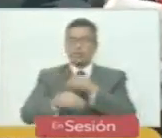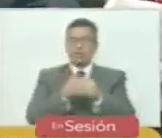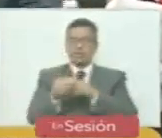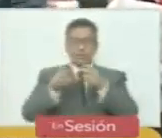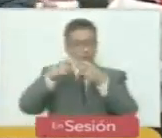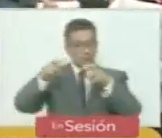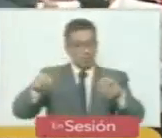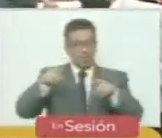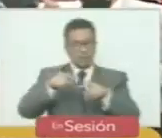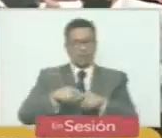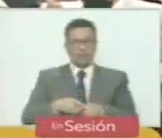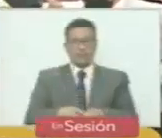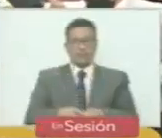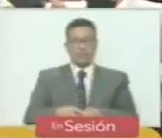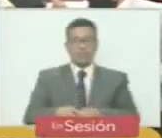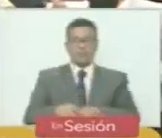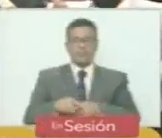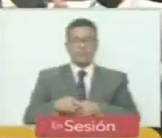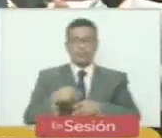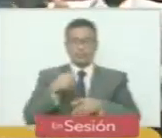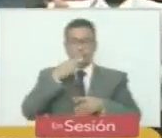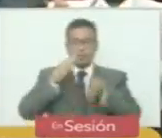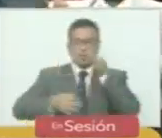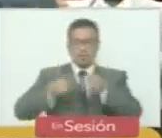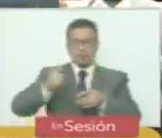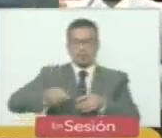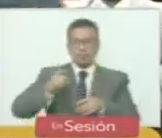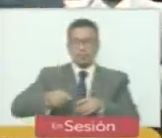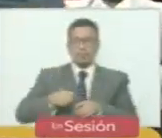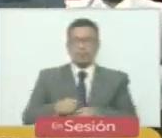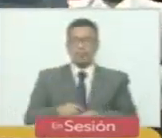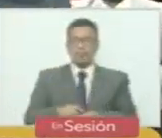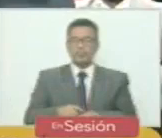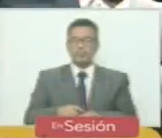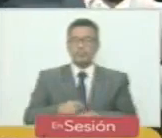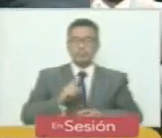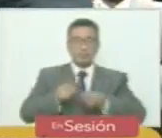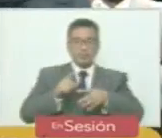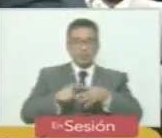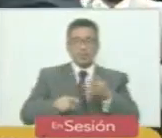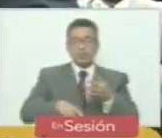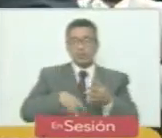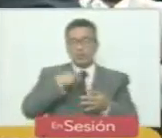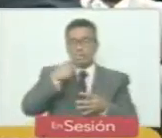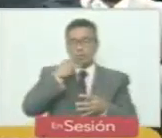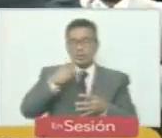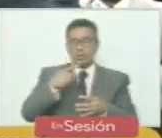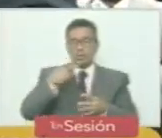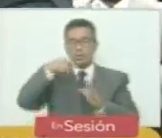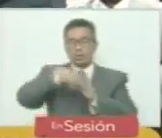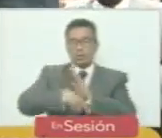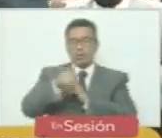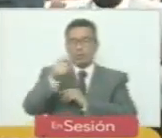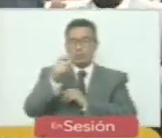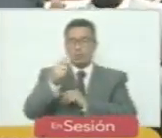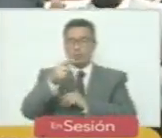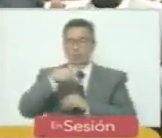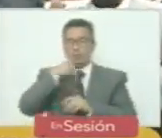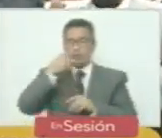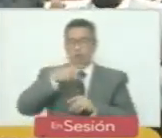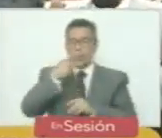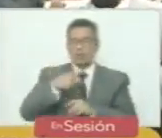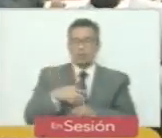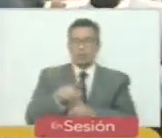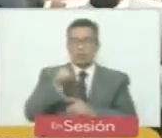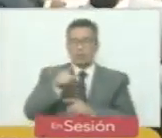temas cronológicos, jurídicos y en alguna medida político, creo que hay que profundizar un poco el tema político